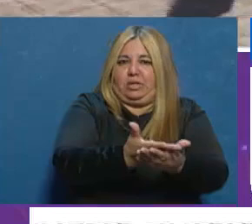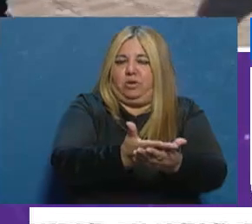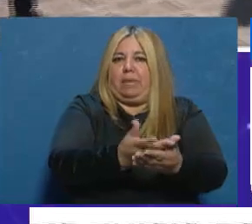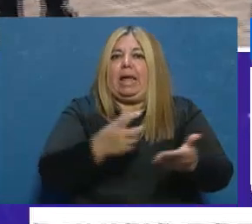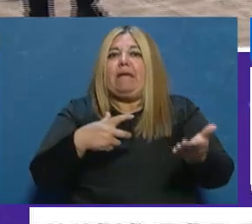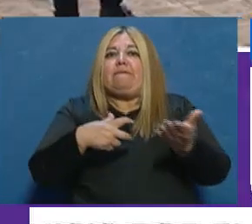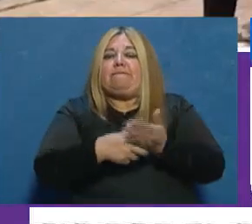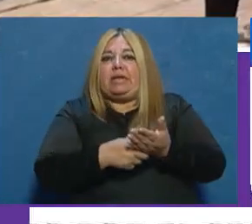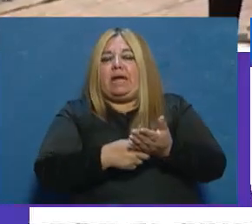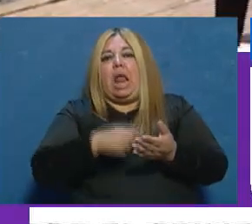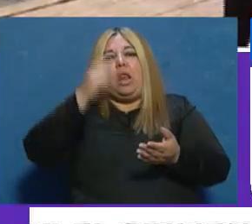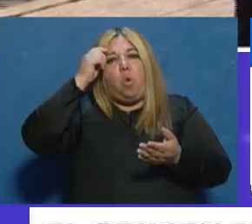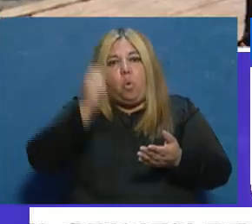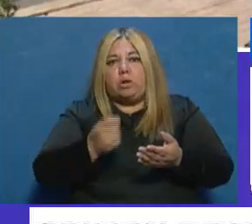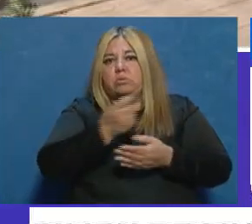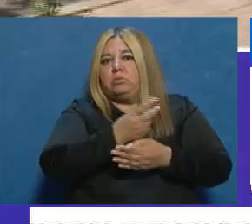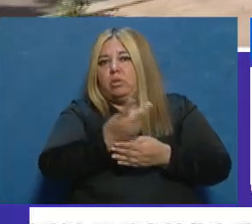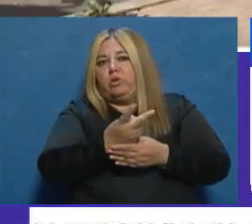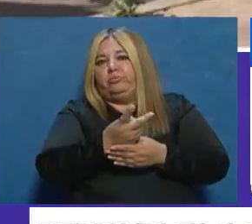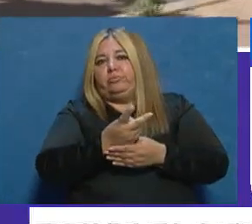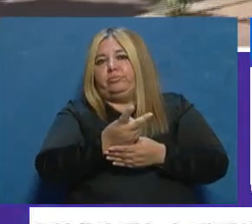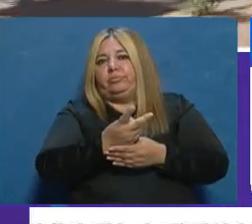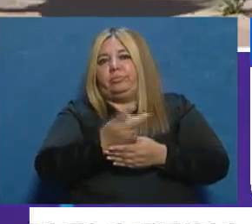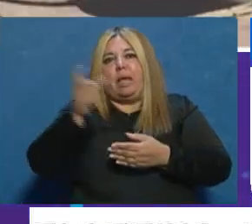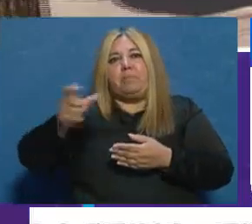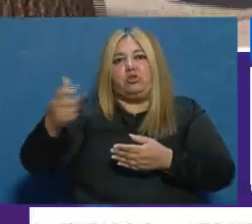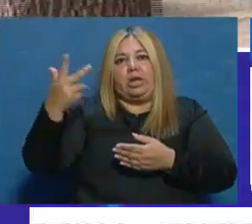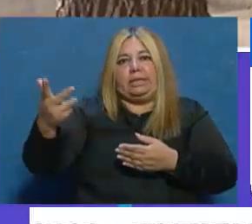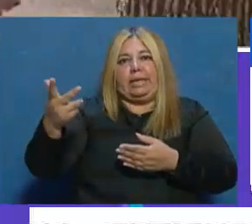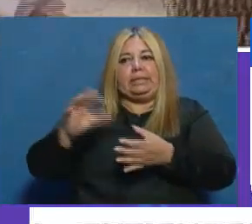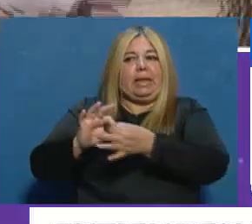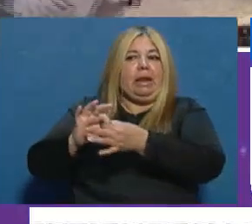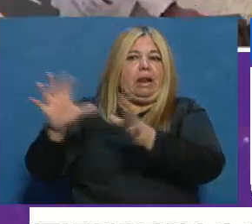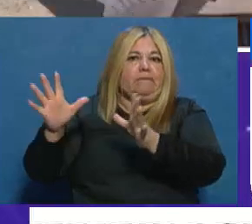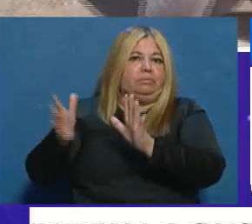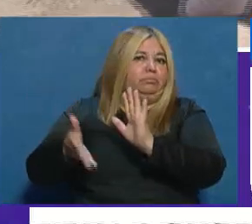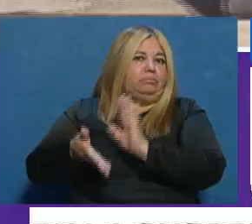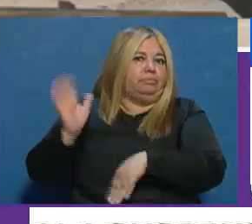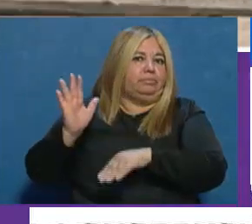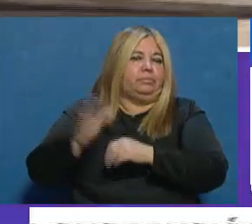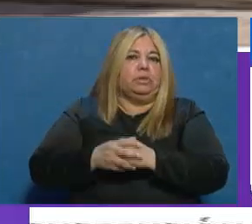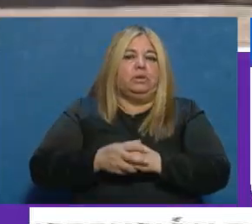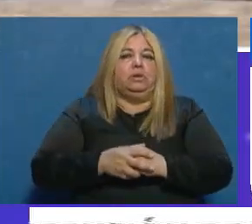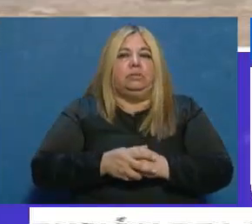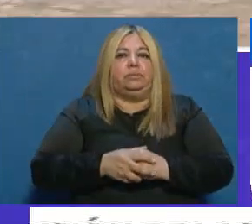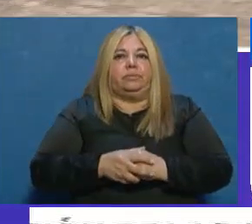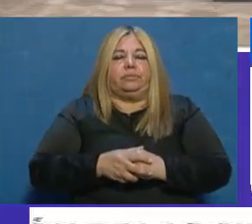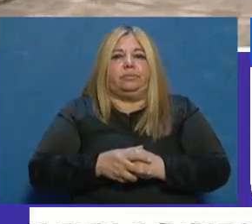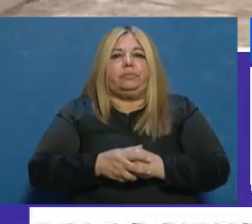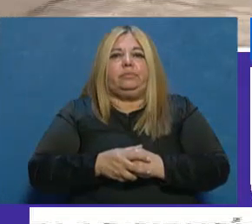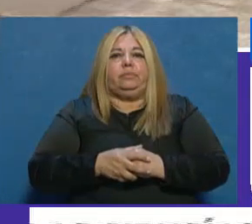fiscal y también el juez de la causa entendieran que tenían que ser dejados en libertad y estar al borde incluso